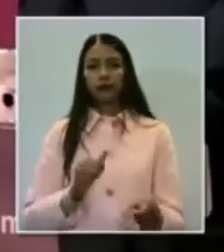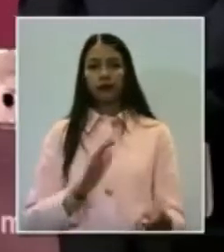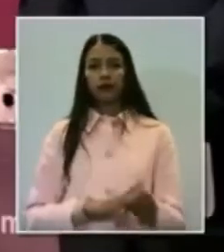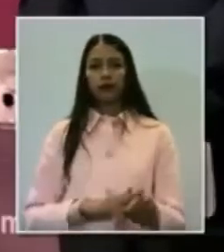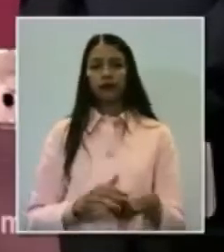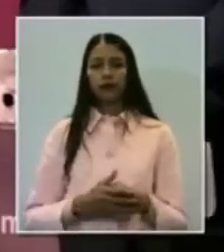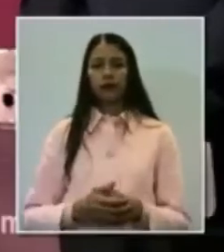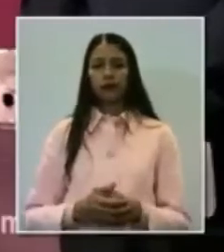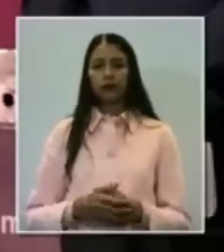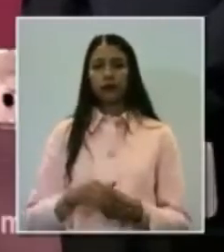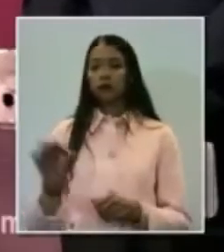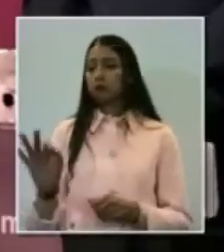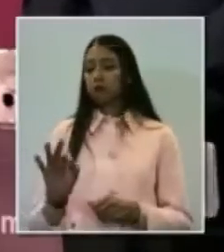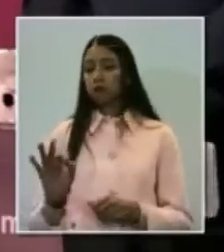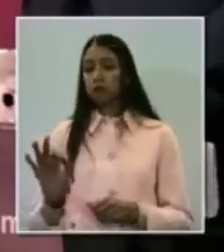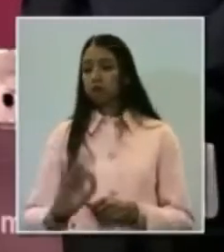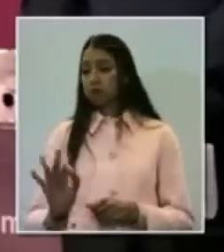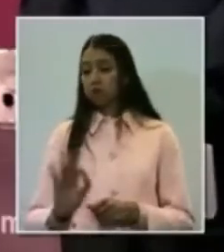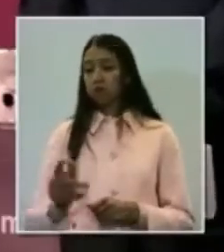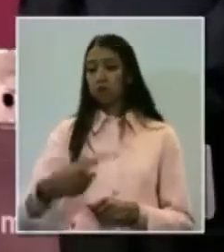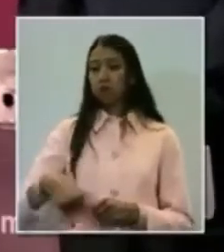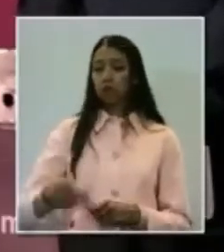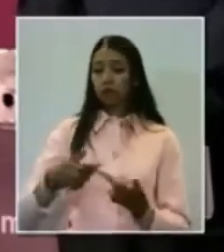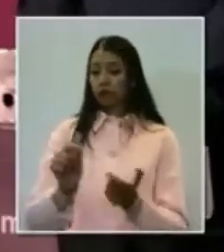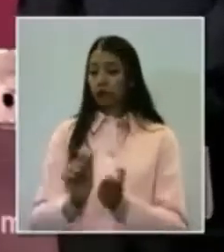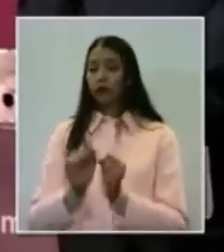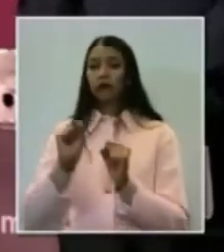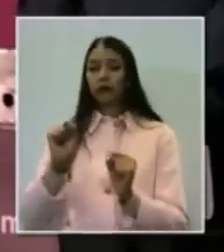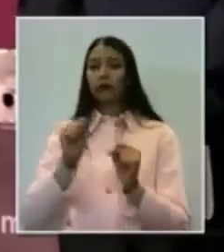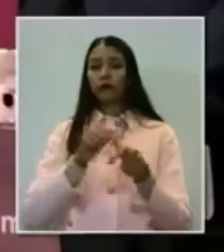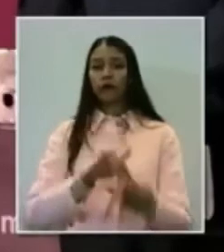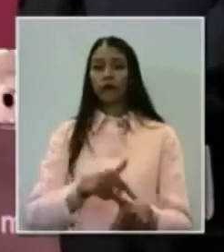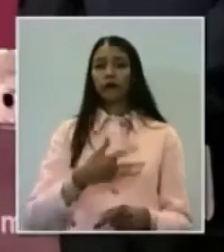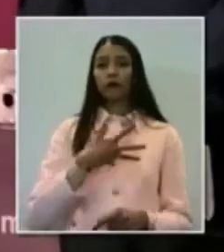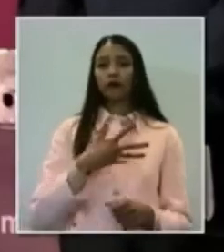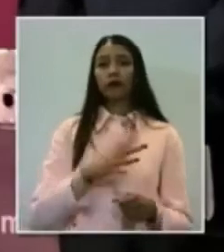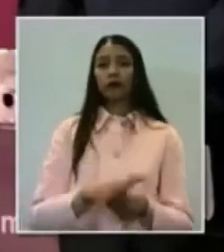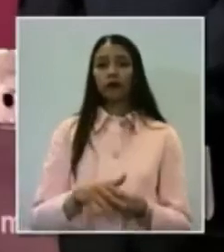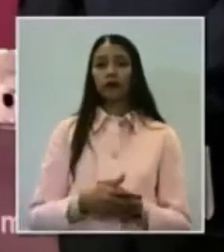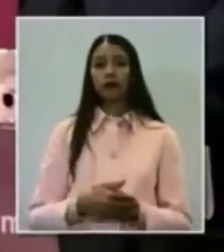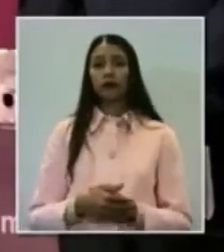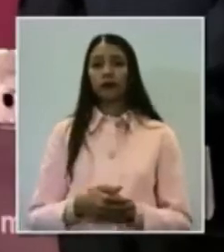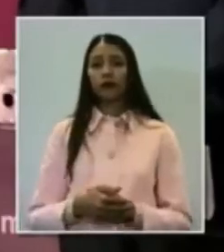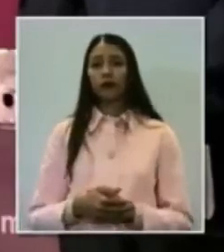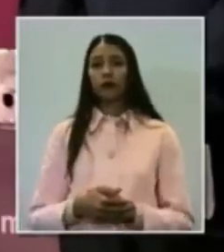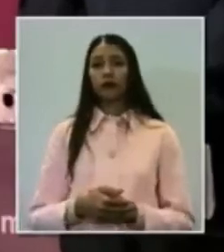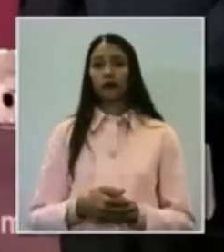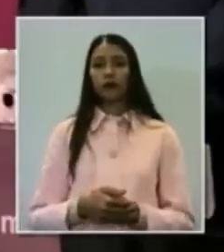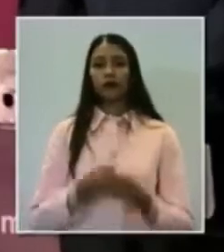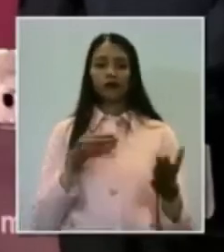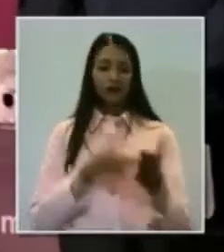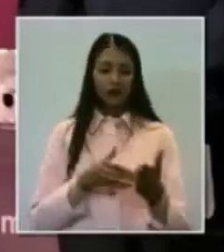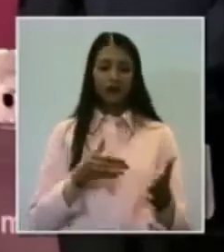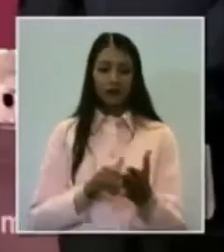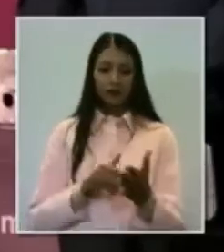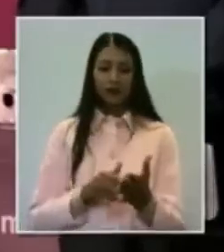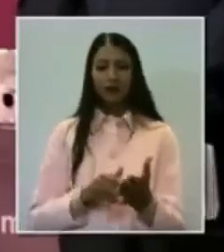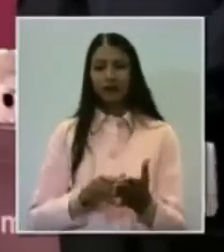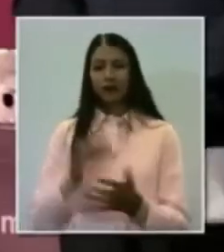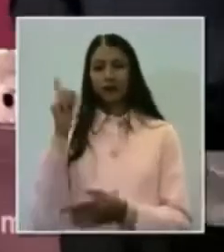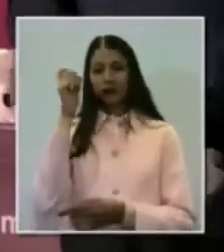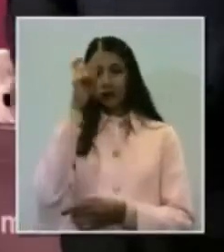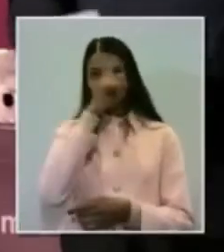administrativo. Mientras las expresiones sindicales nos sigan poniendo pues vamos a decir en cierta manera, obstáculos, va a ser